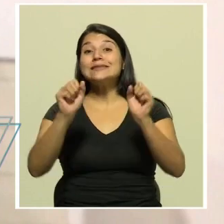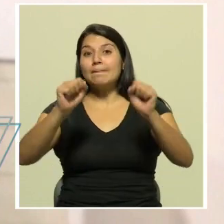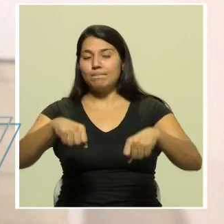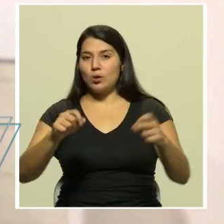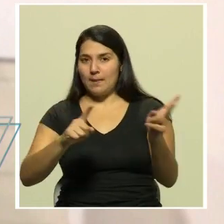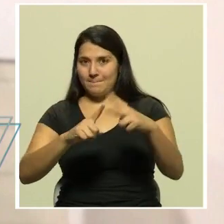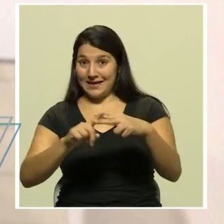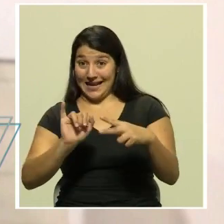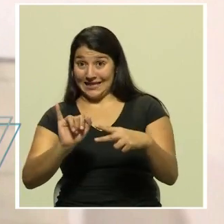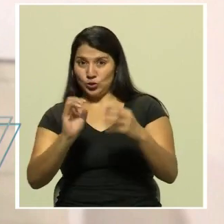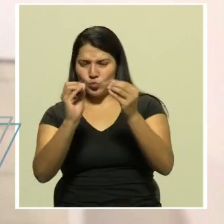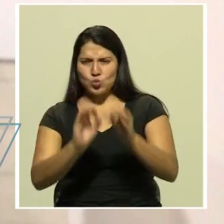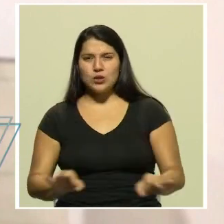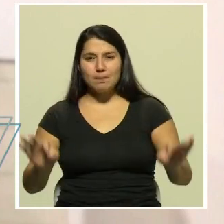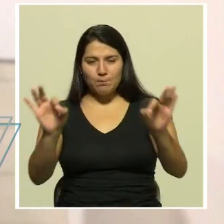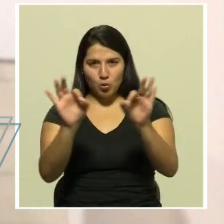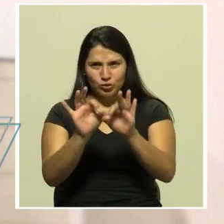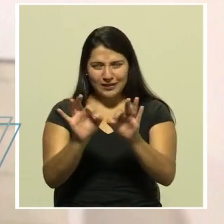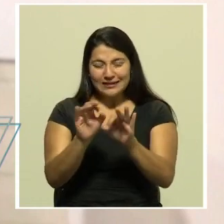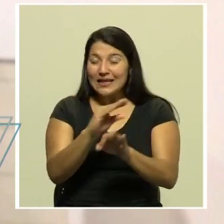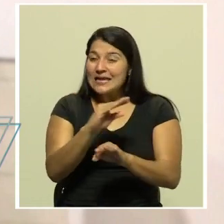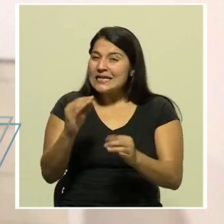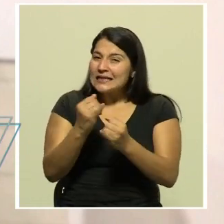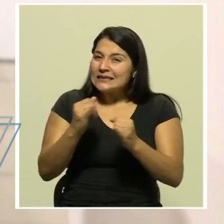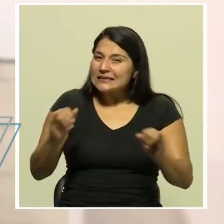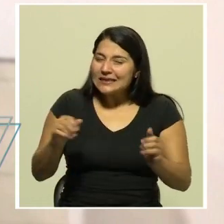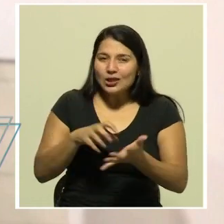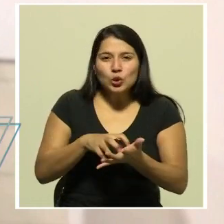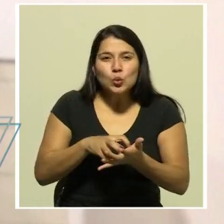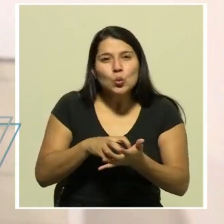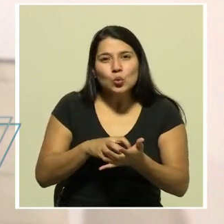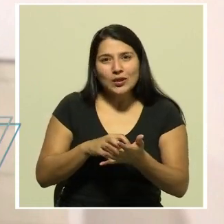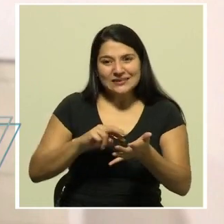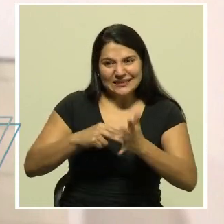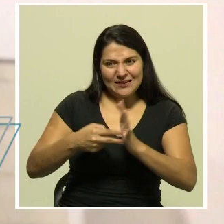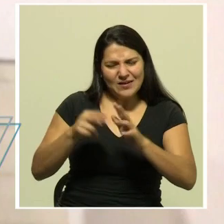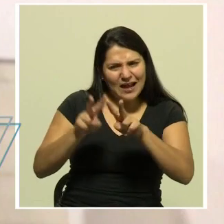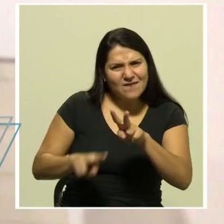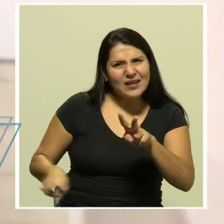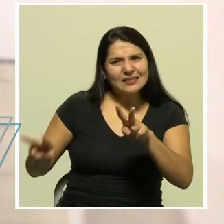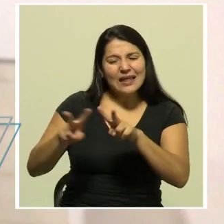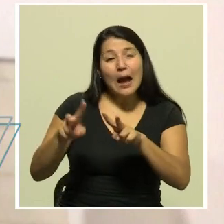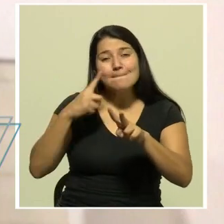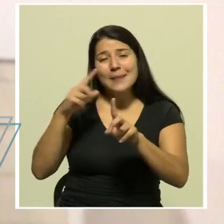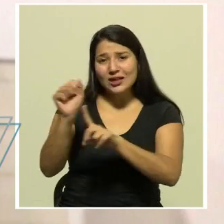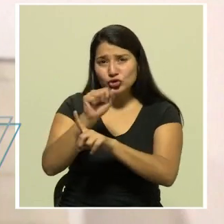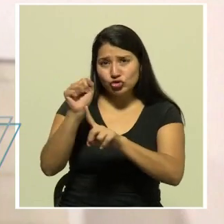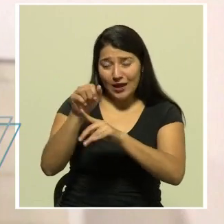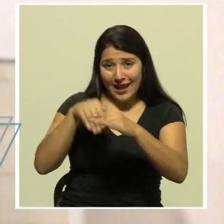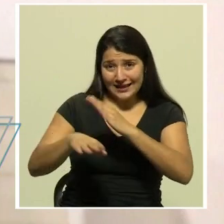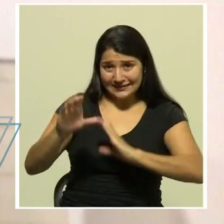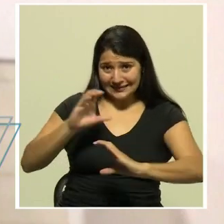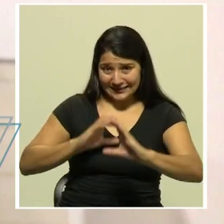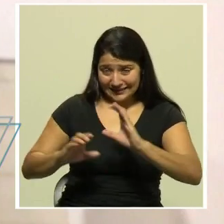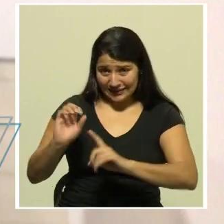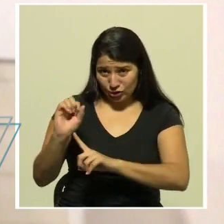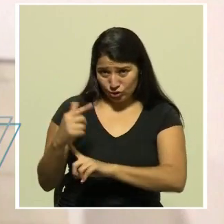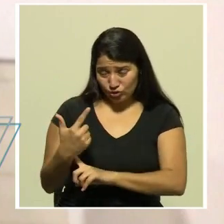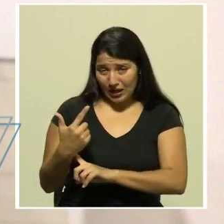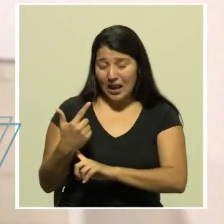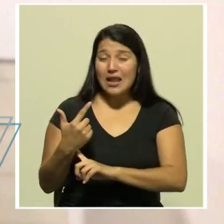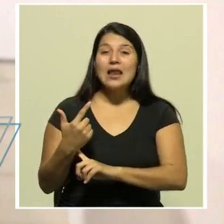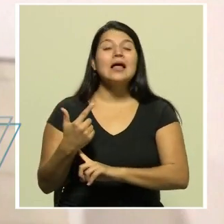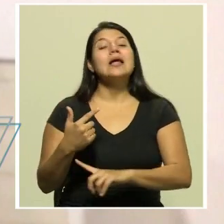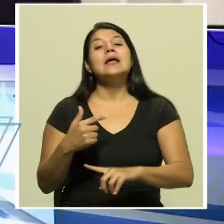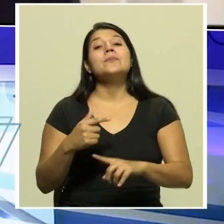la sociedad le arroja sin duda, digamos, sus mayores ventajas en las ciencias sociales, pero hay una parte que tiene que ver también con la base